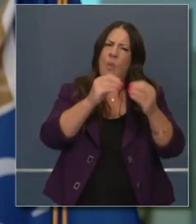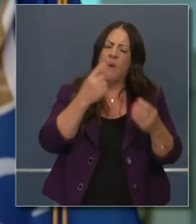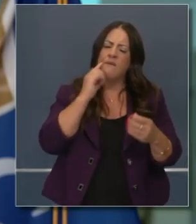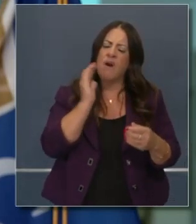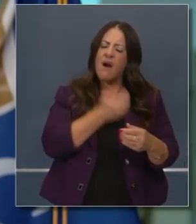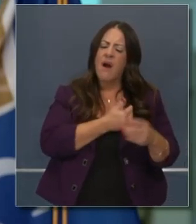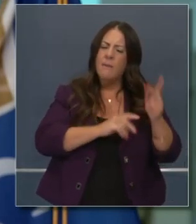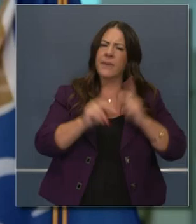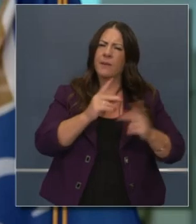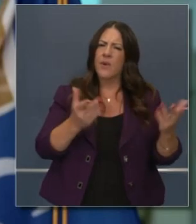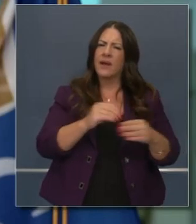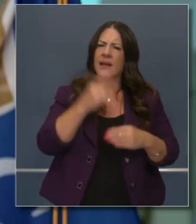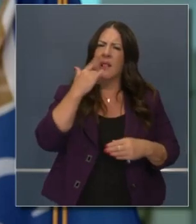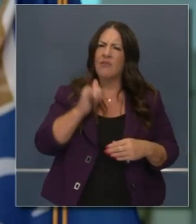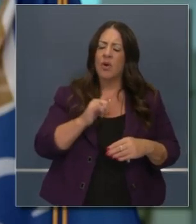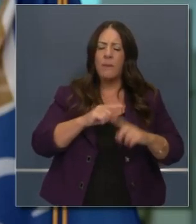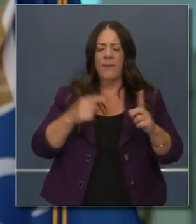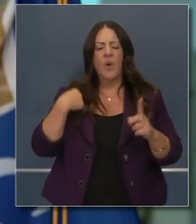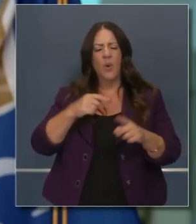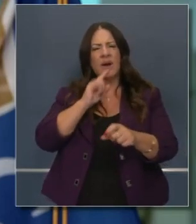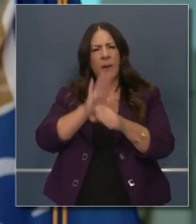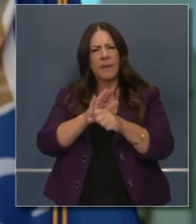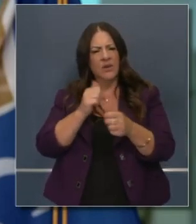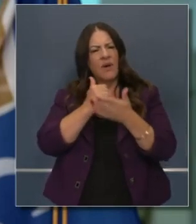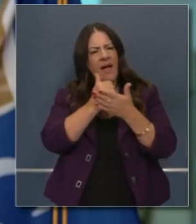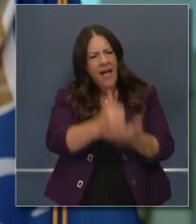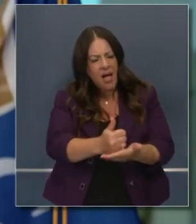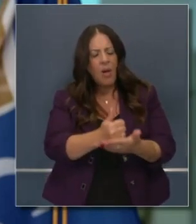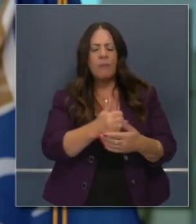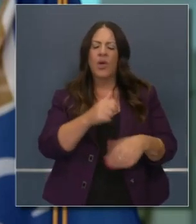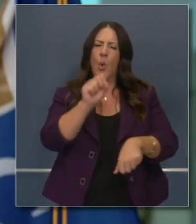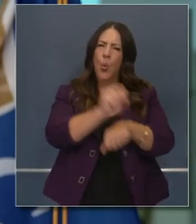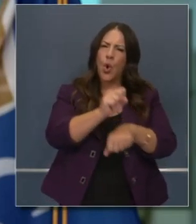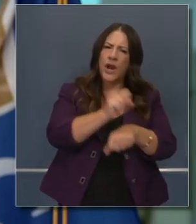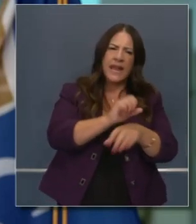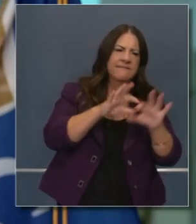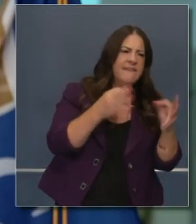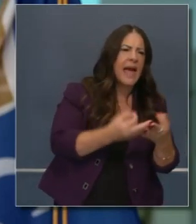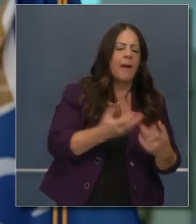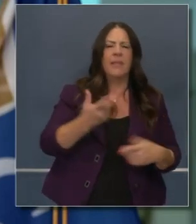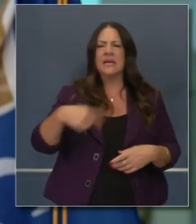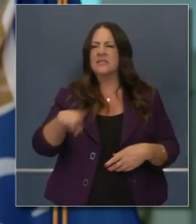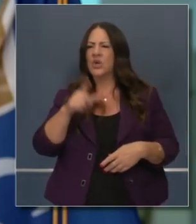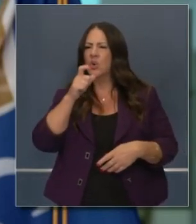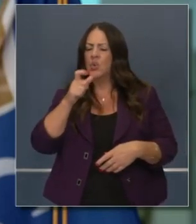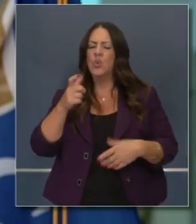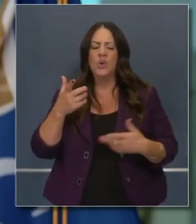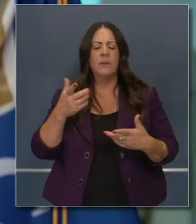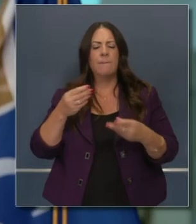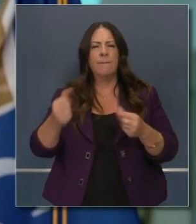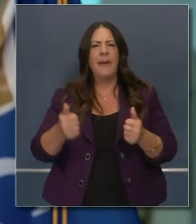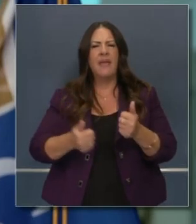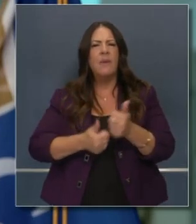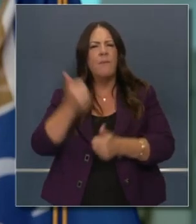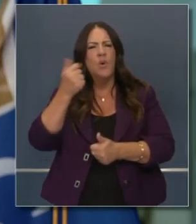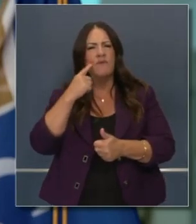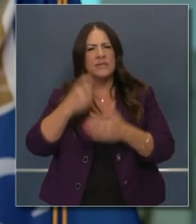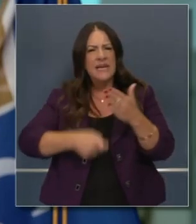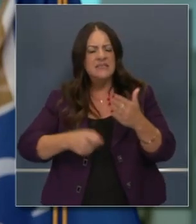hacer, pero este es un buen ejemplo de cuán comprometidos estamos a ayudar a la clase media, a la clase